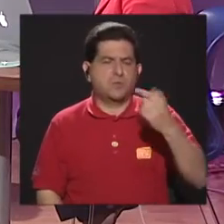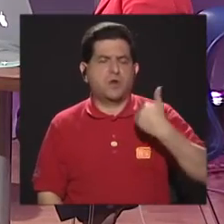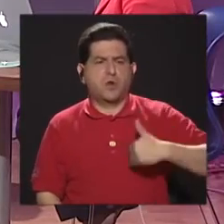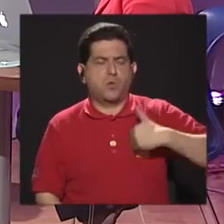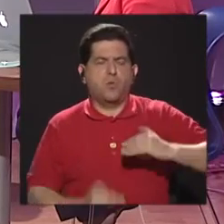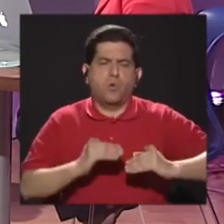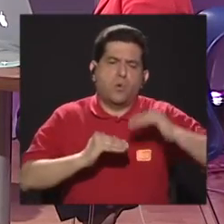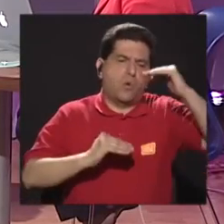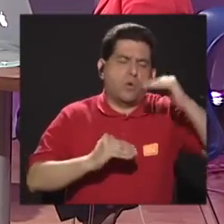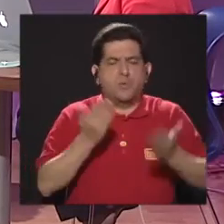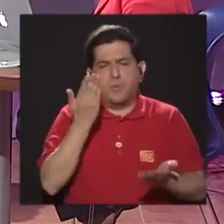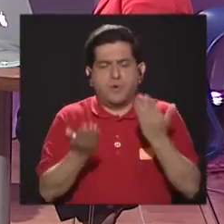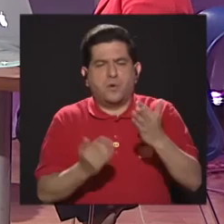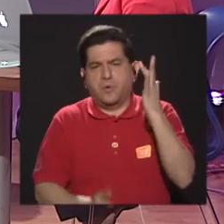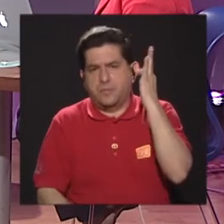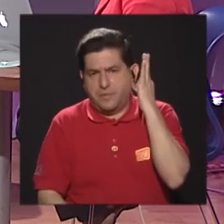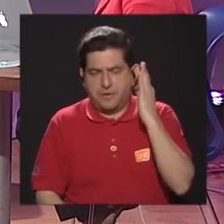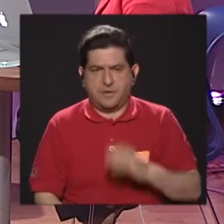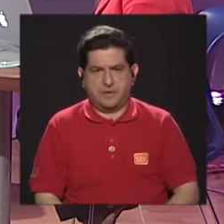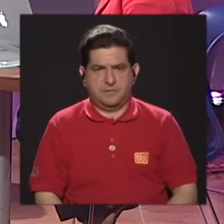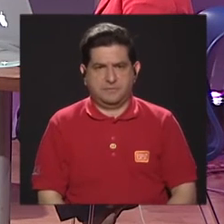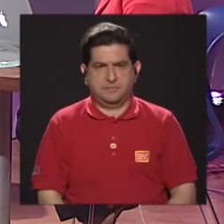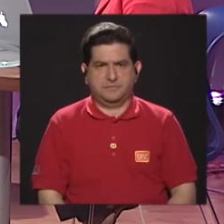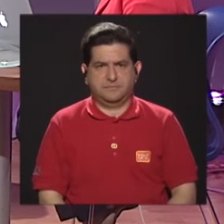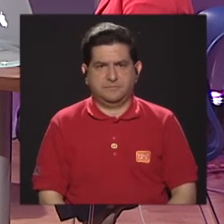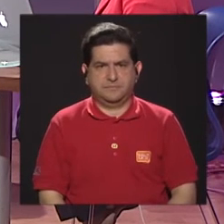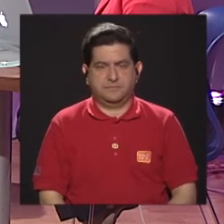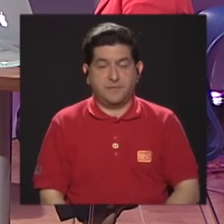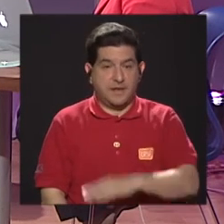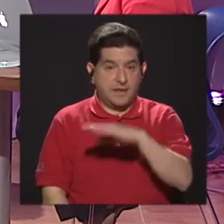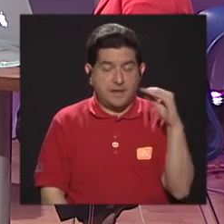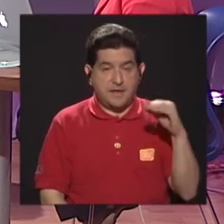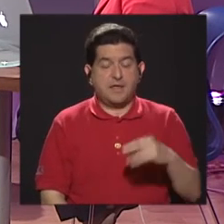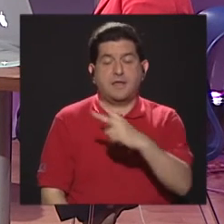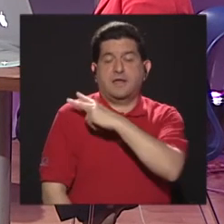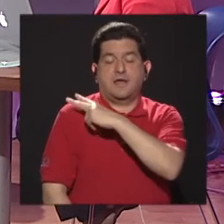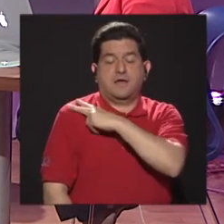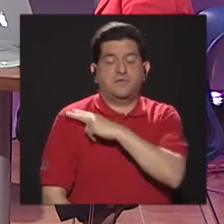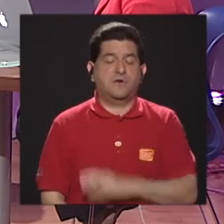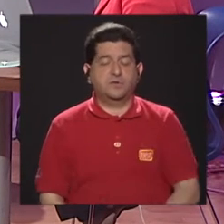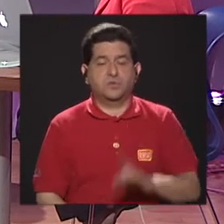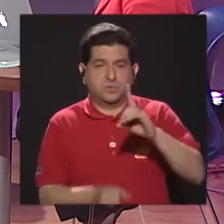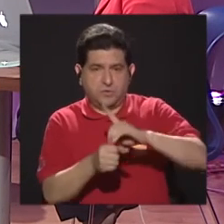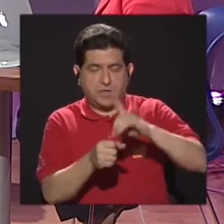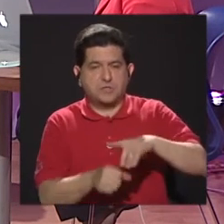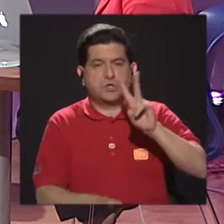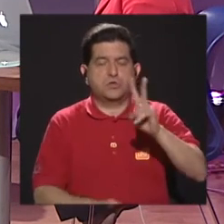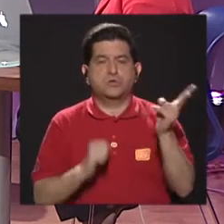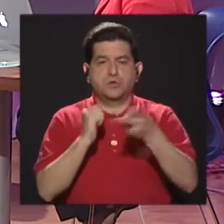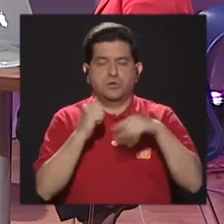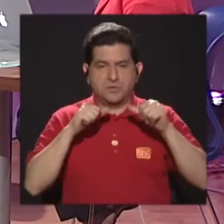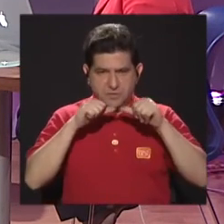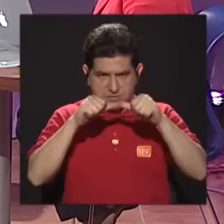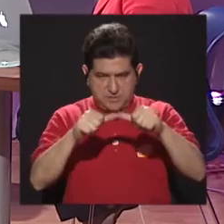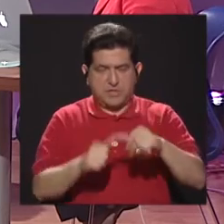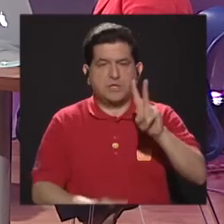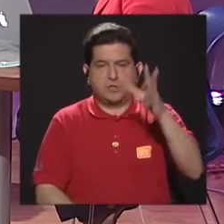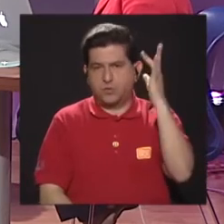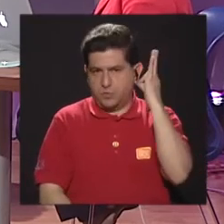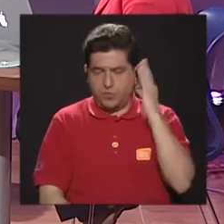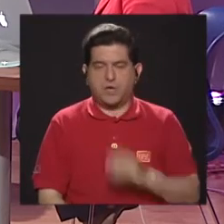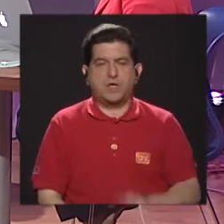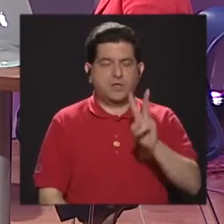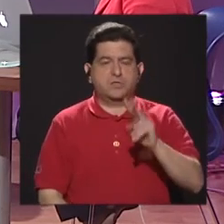más en comparación con las mujeres, y en las jefaturas de fracción dos periodos han estado dos mujeres